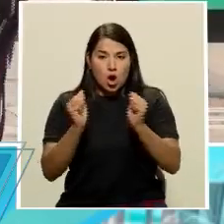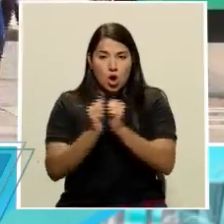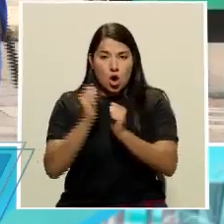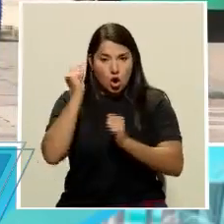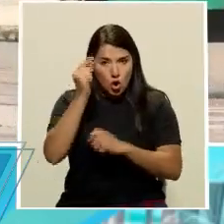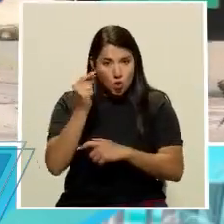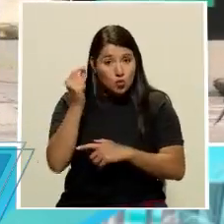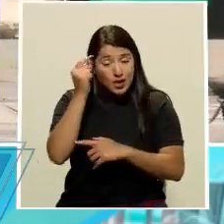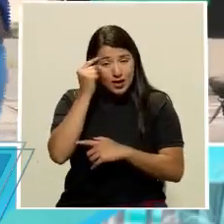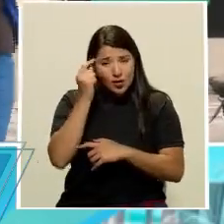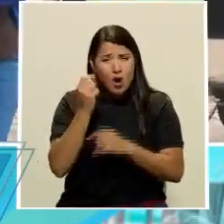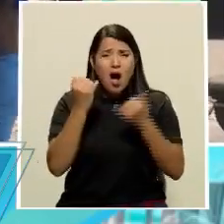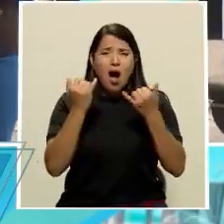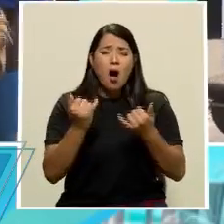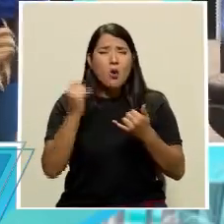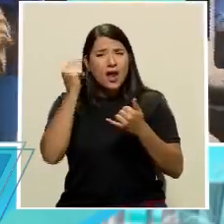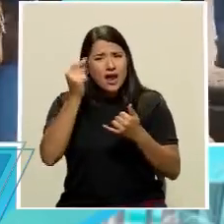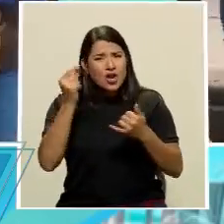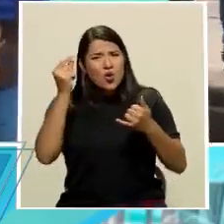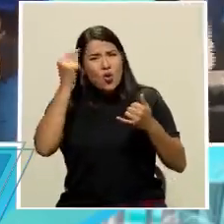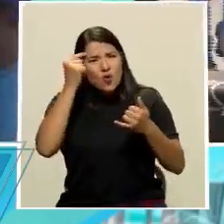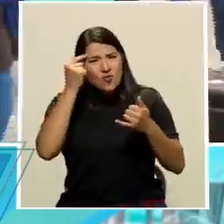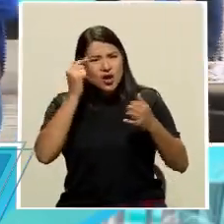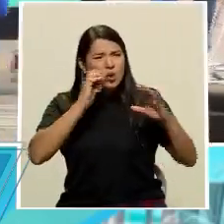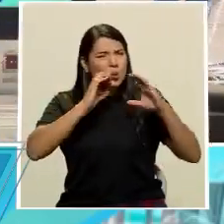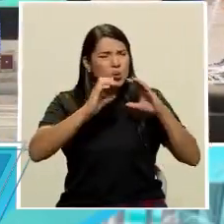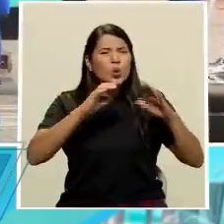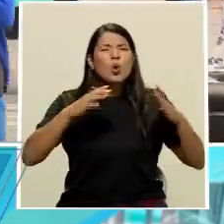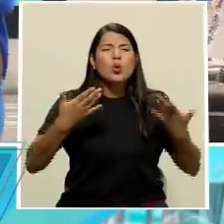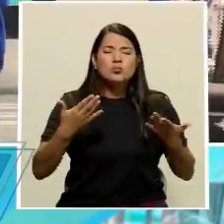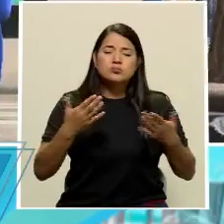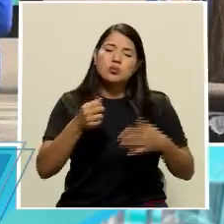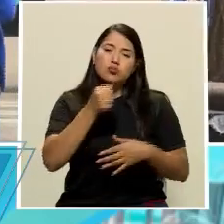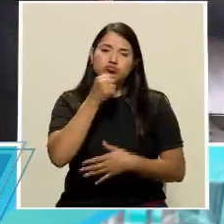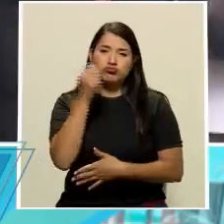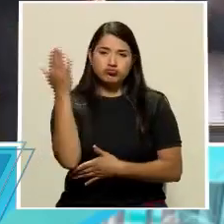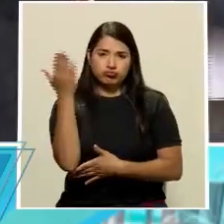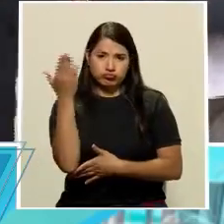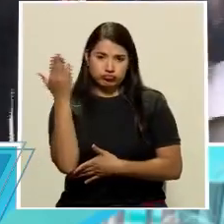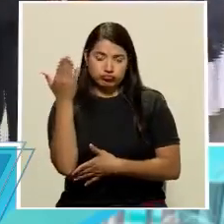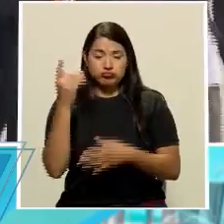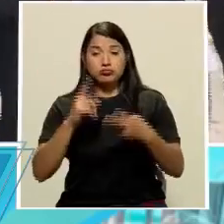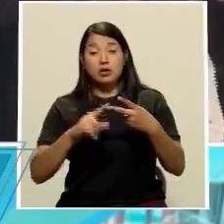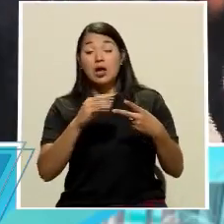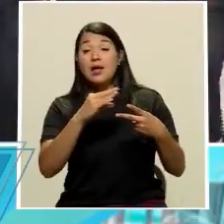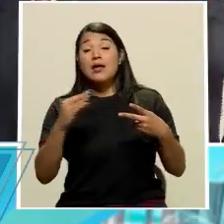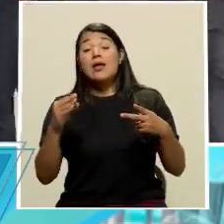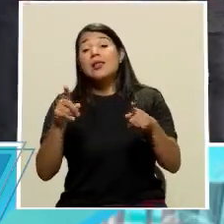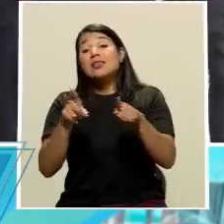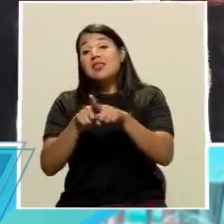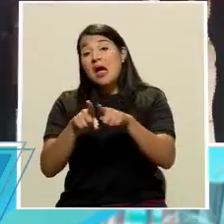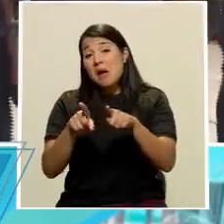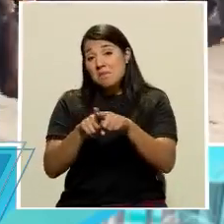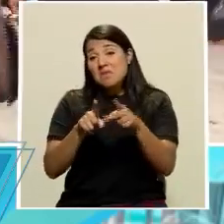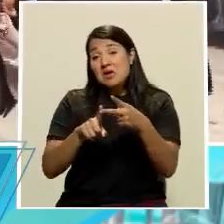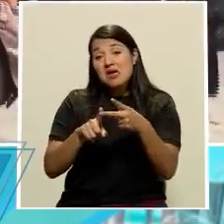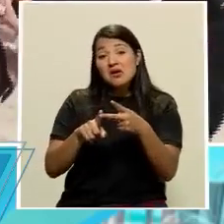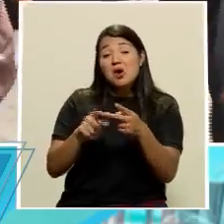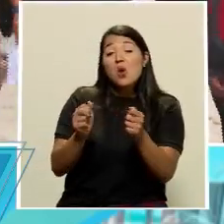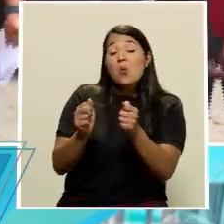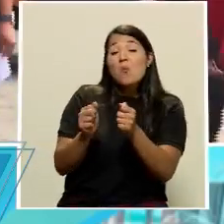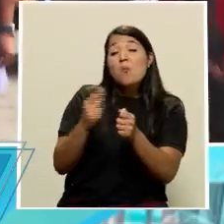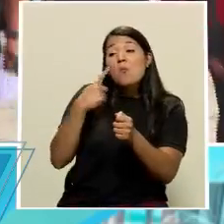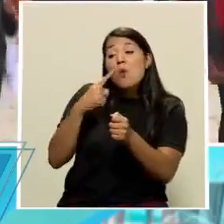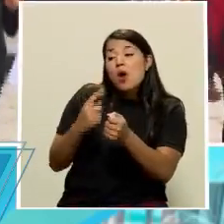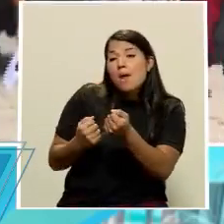estado más enfocada en las ruedas de prensa y en la intermediación que pueden hacer los medios de